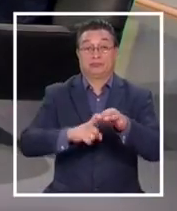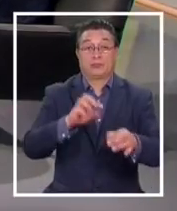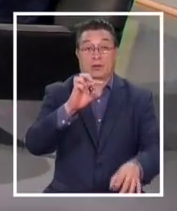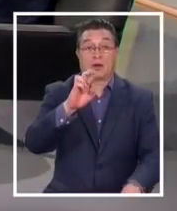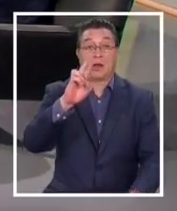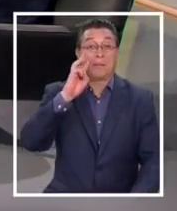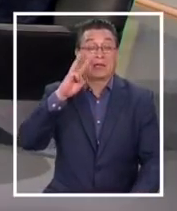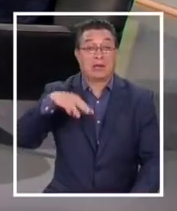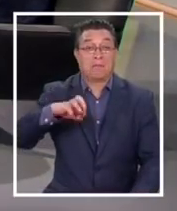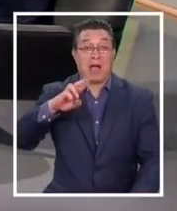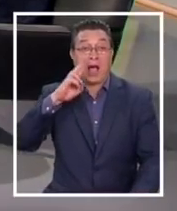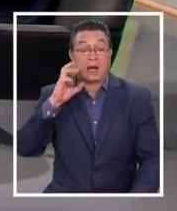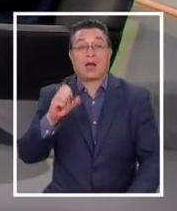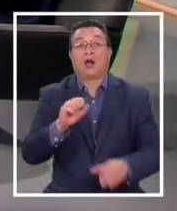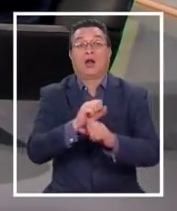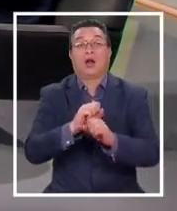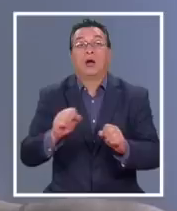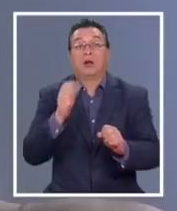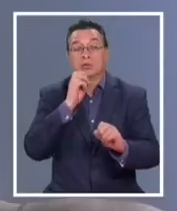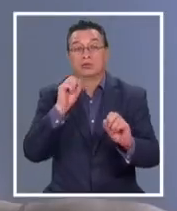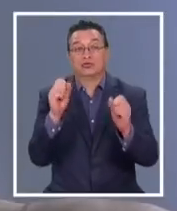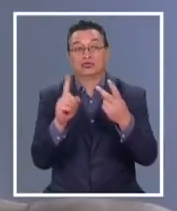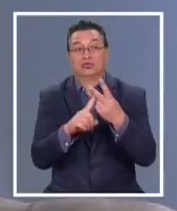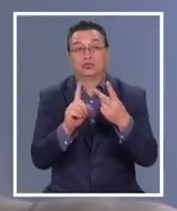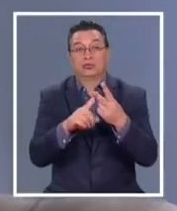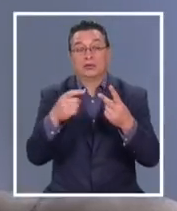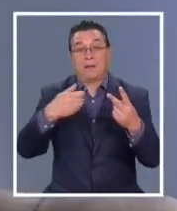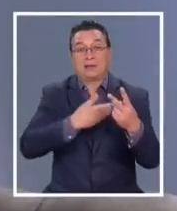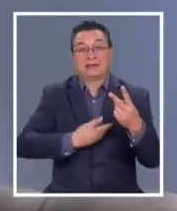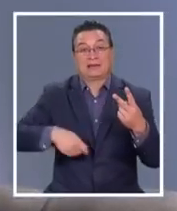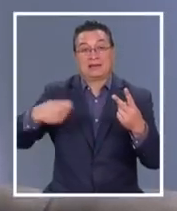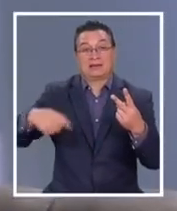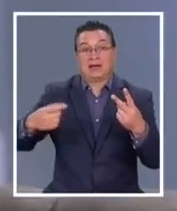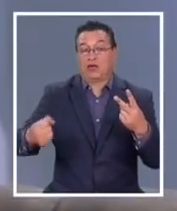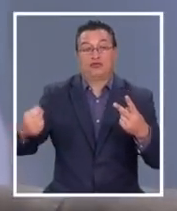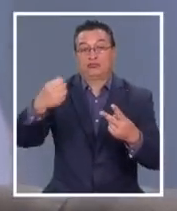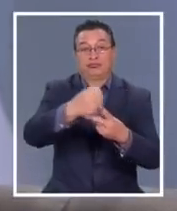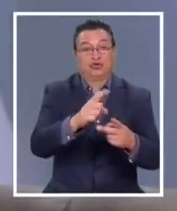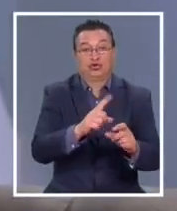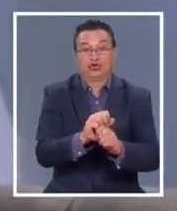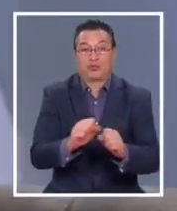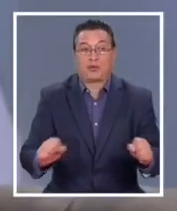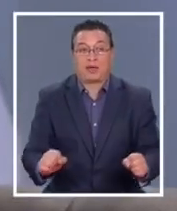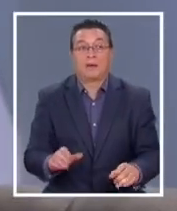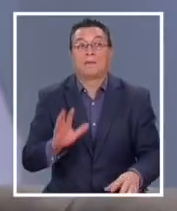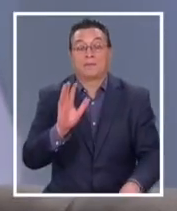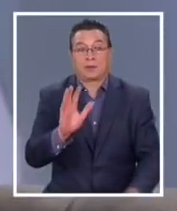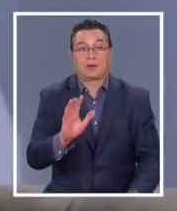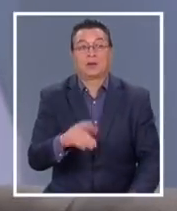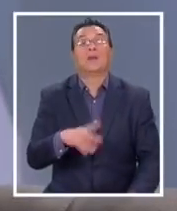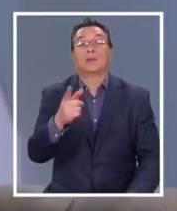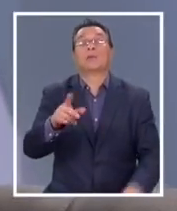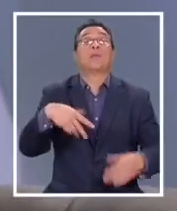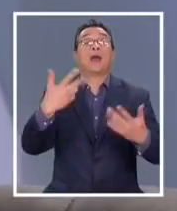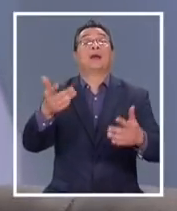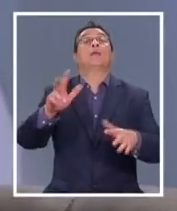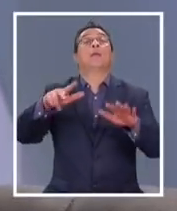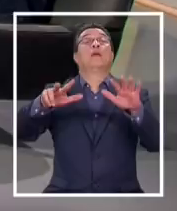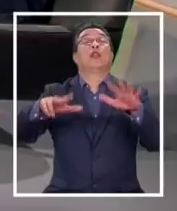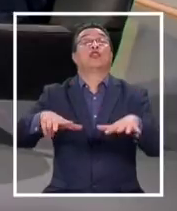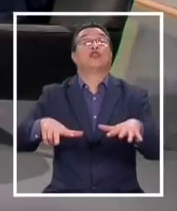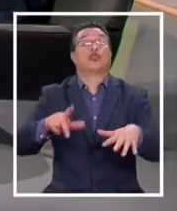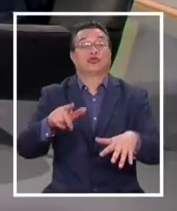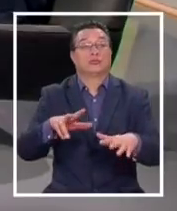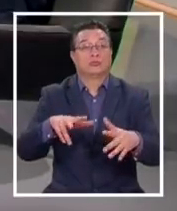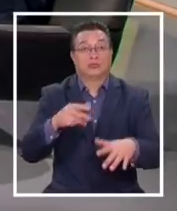no podría ir la segunda persona que ustedes están nombrando, que es la presidenta del Senado. Me quiero colgar y disculpen. Pero eso es el 18 de... Eso es el 18.